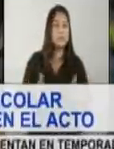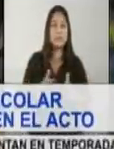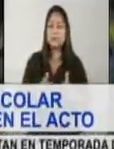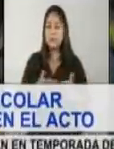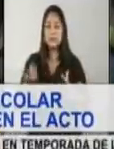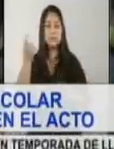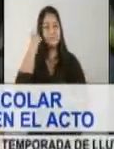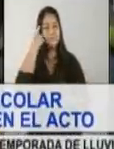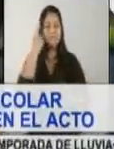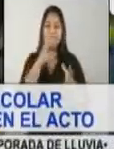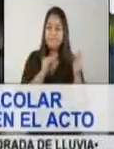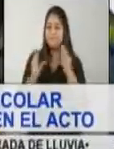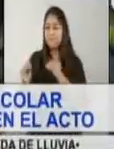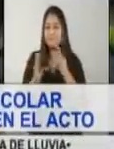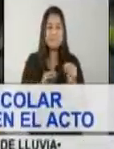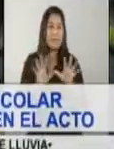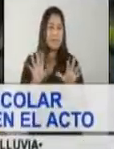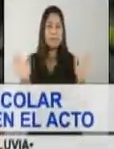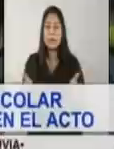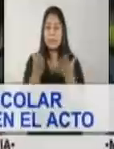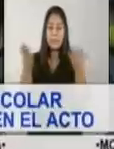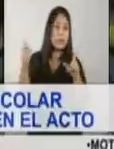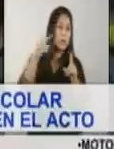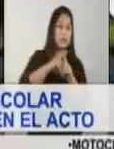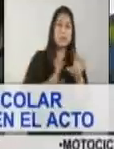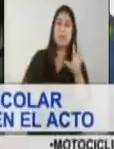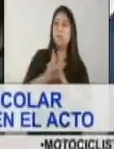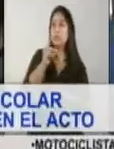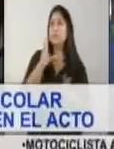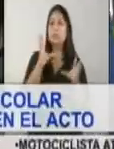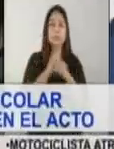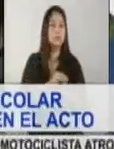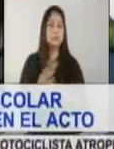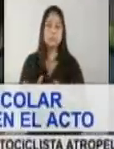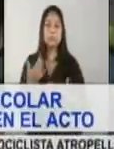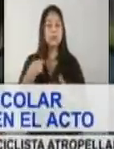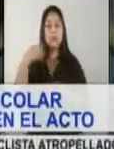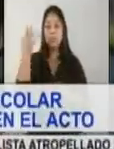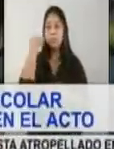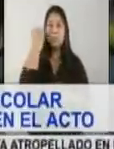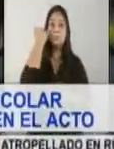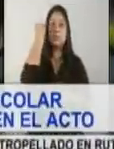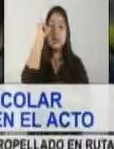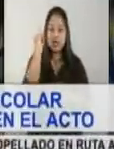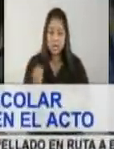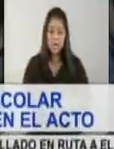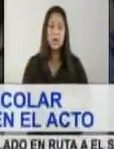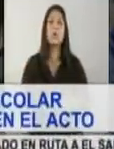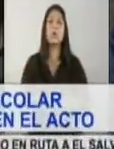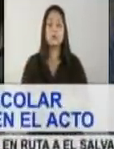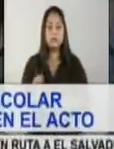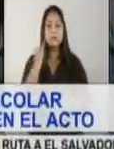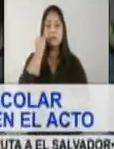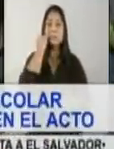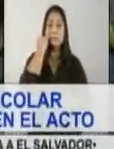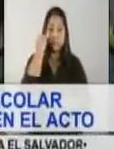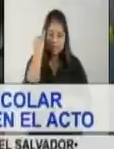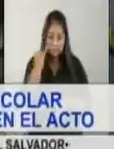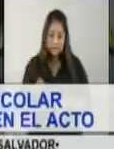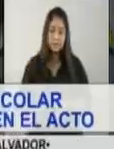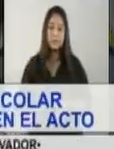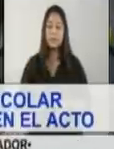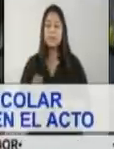donde estuvieron discutiendo desde las 10 de la mañana hasta las 10, 11 de la noche, todos los miércoles, ahí poniéndose de